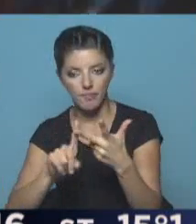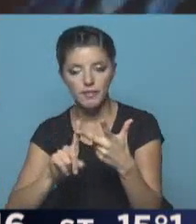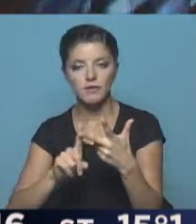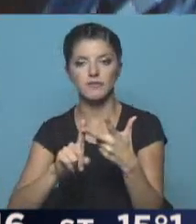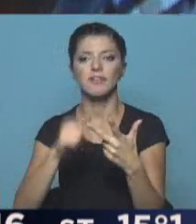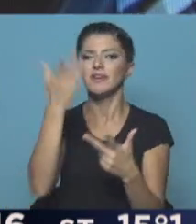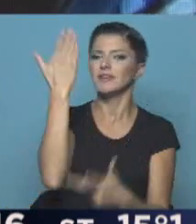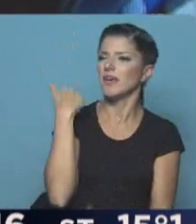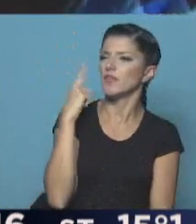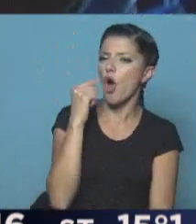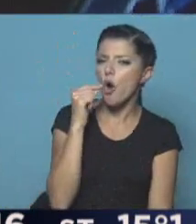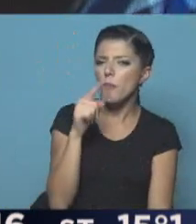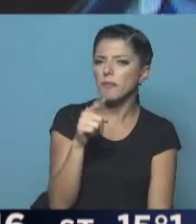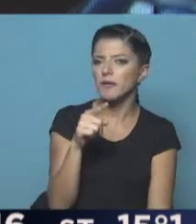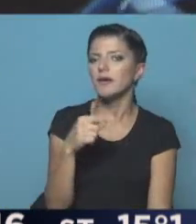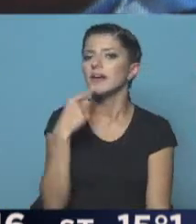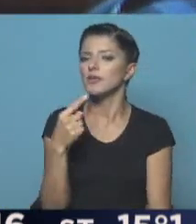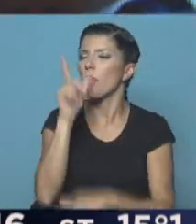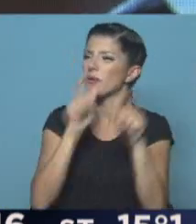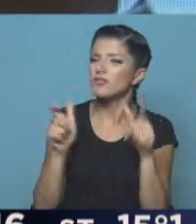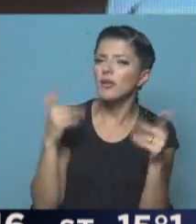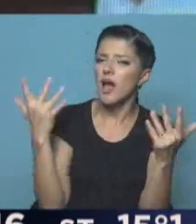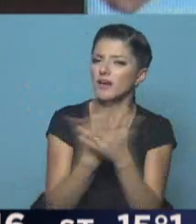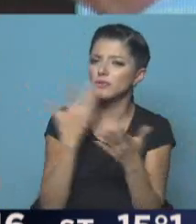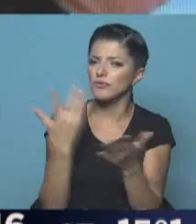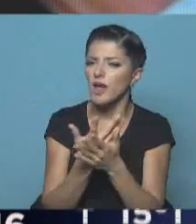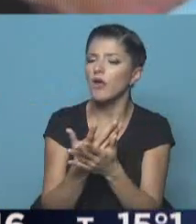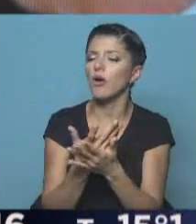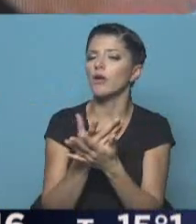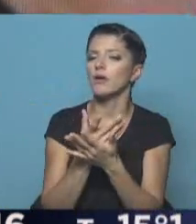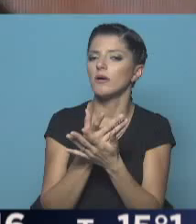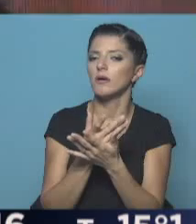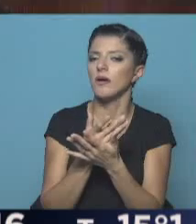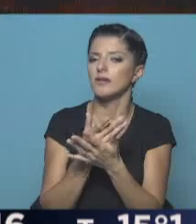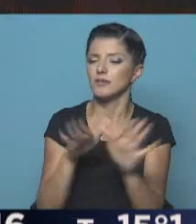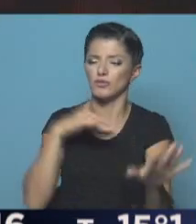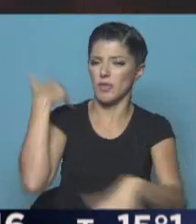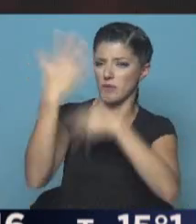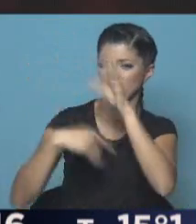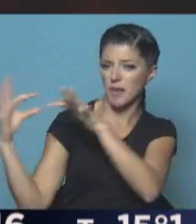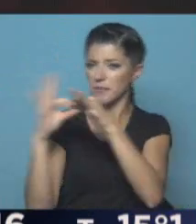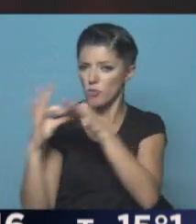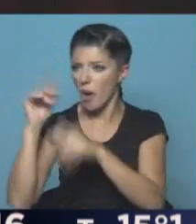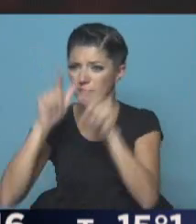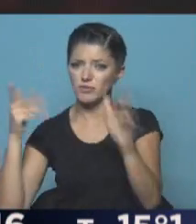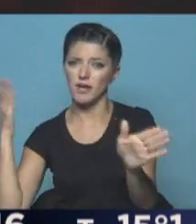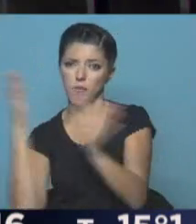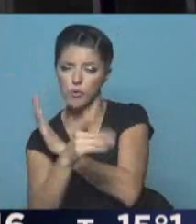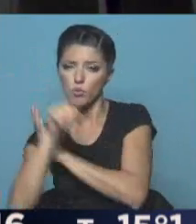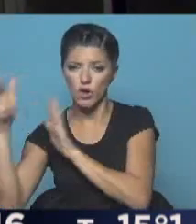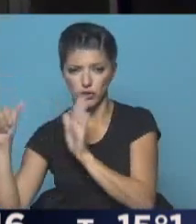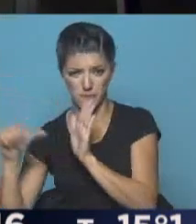Trump con víctimas de jóvenes, de personas que habían sufrido algún tipo de episodio de violencia relacionado con migrantes, una puesta en escena